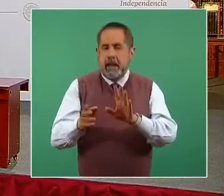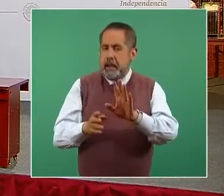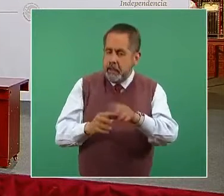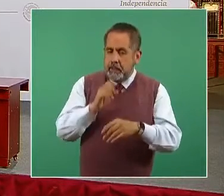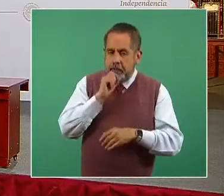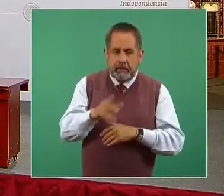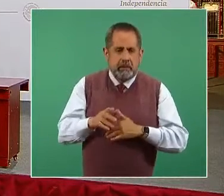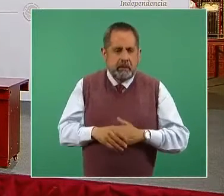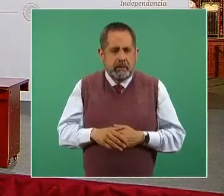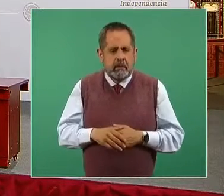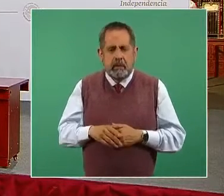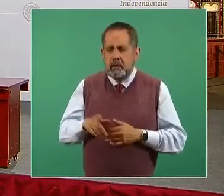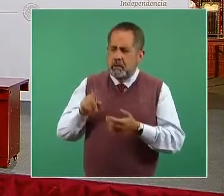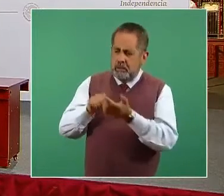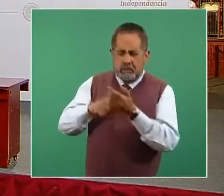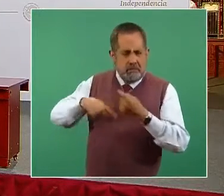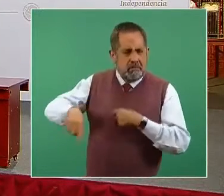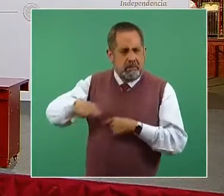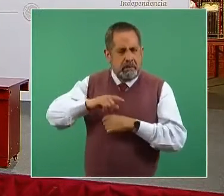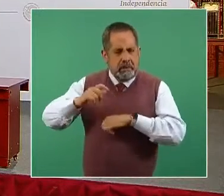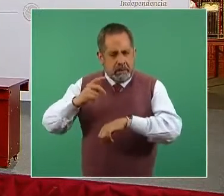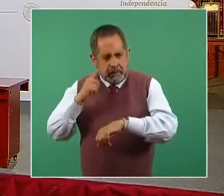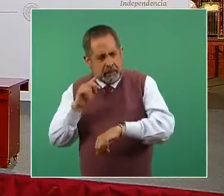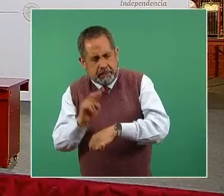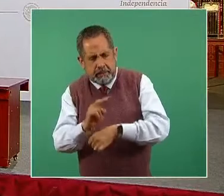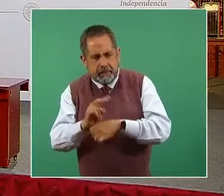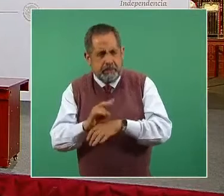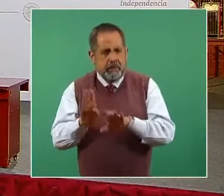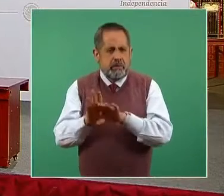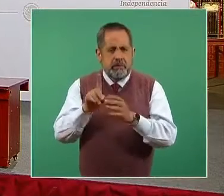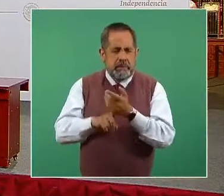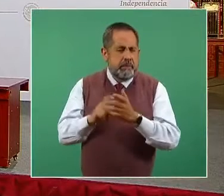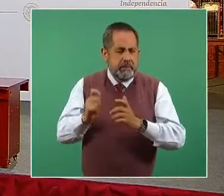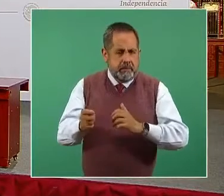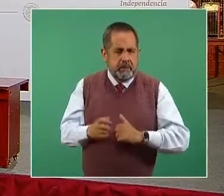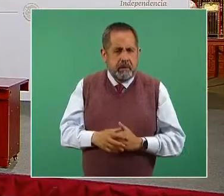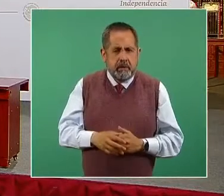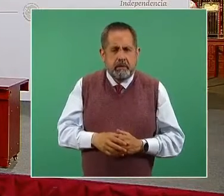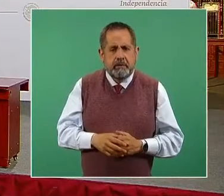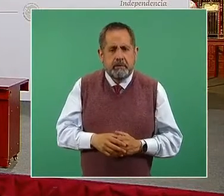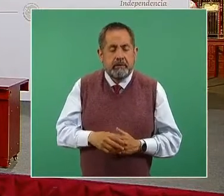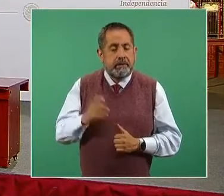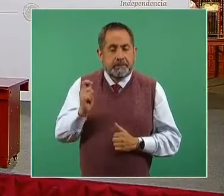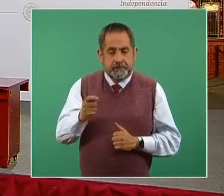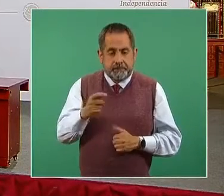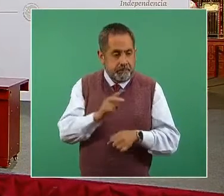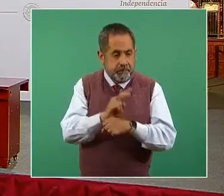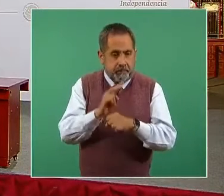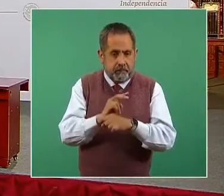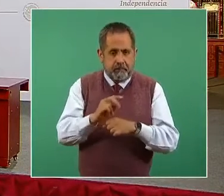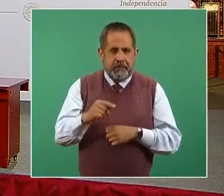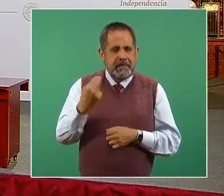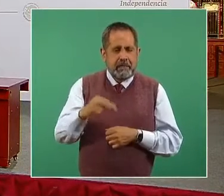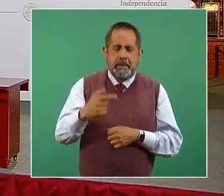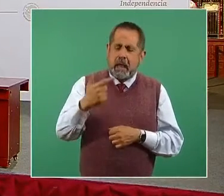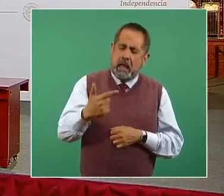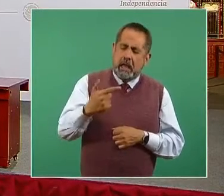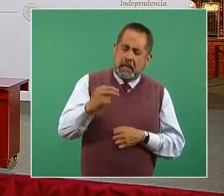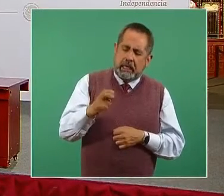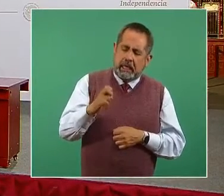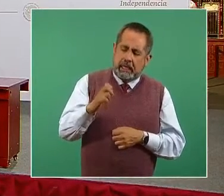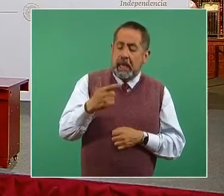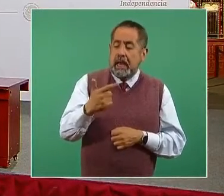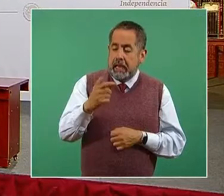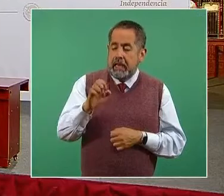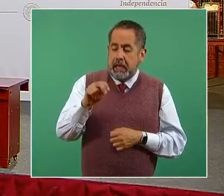también es un componente de la vigilancia epidemiológica, que es la vigilancia genómica, es decir, aquella